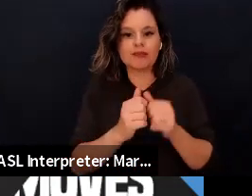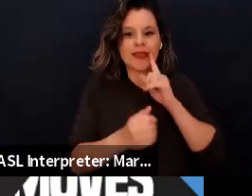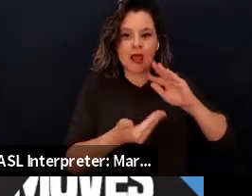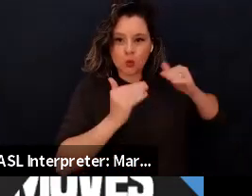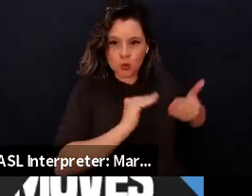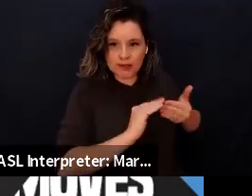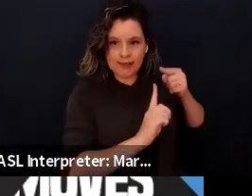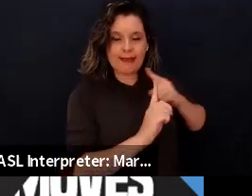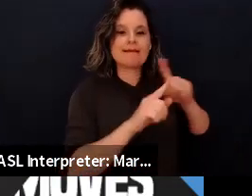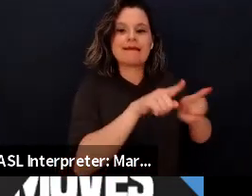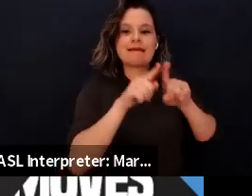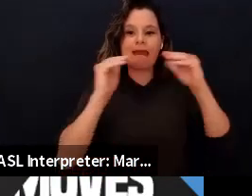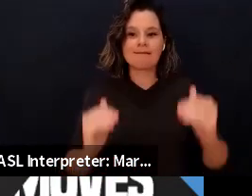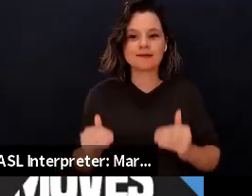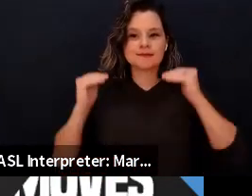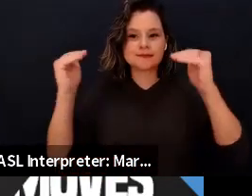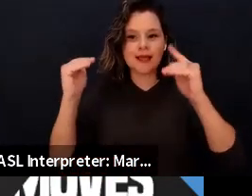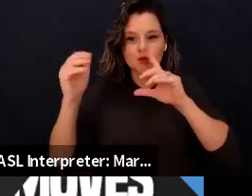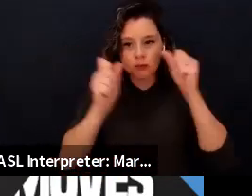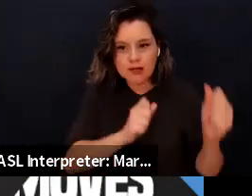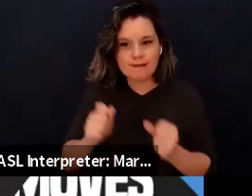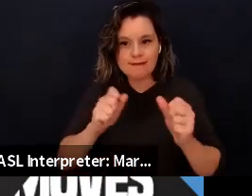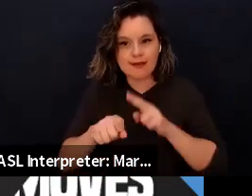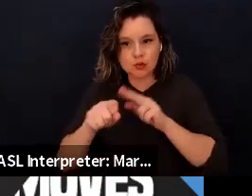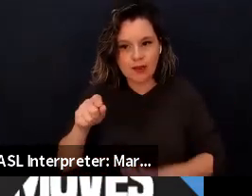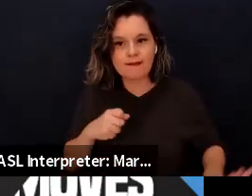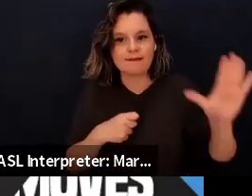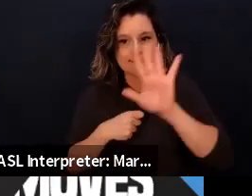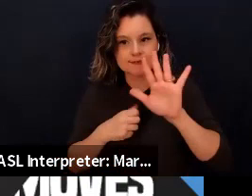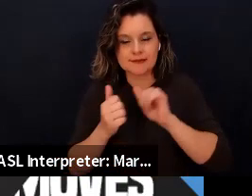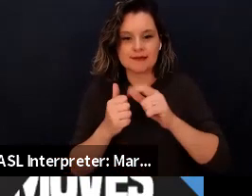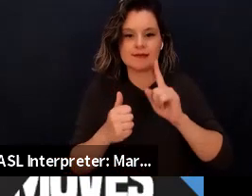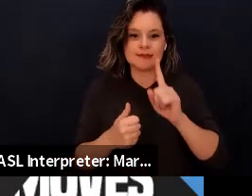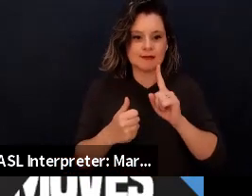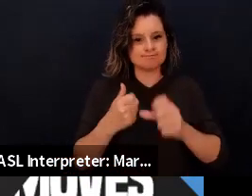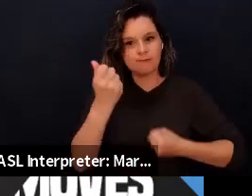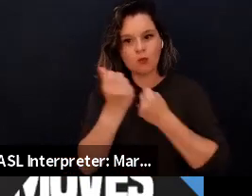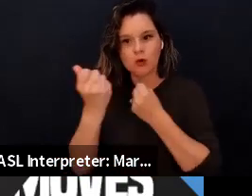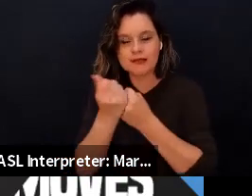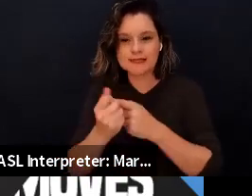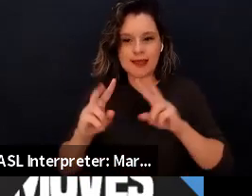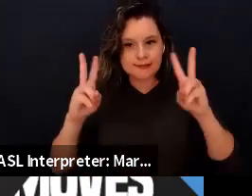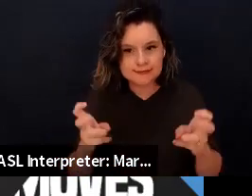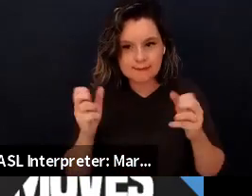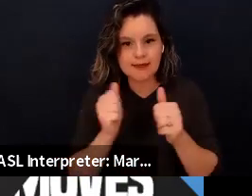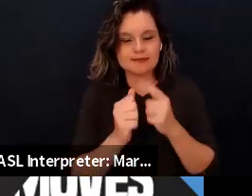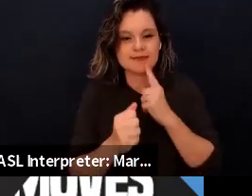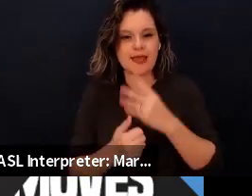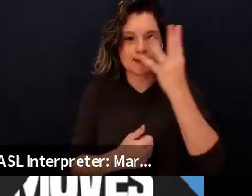comunidad y avanzar en las estrategias nacionales de abogacía sobre temas de detención de